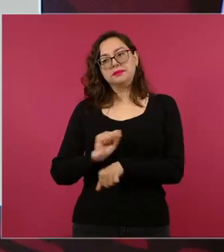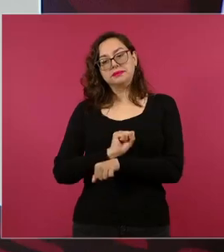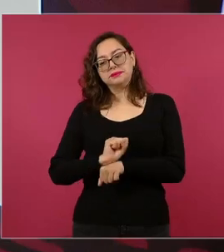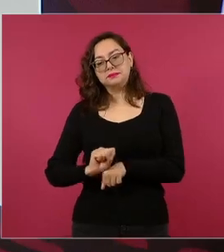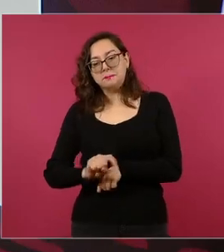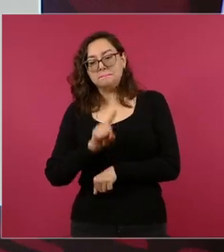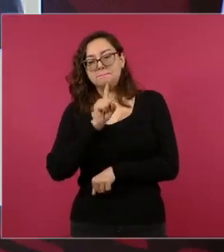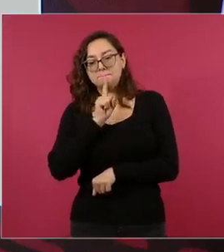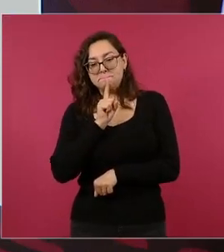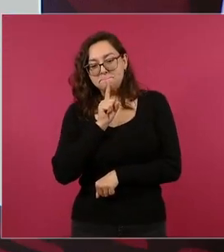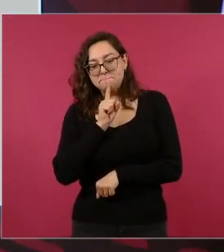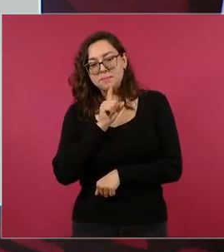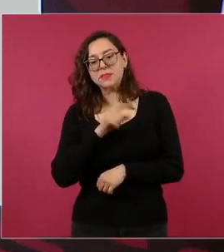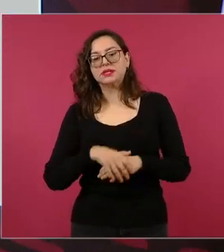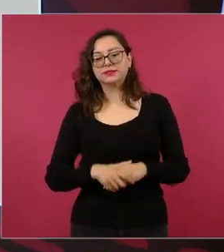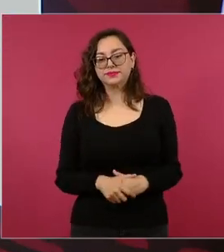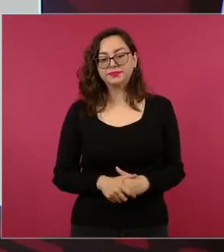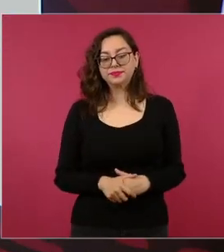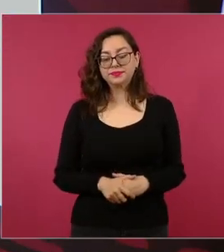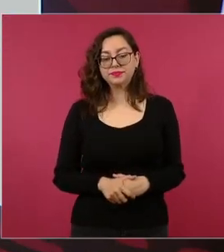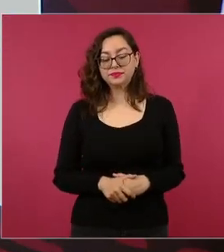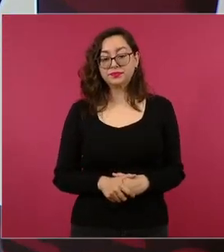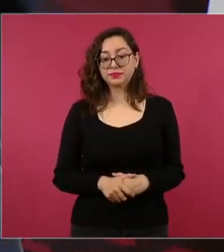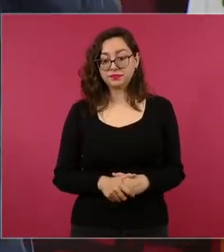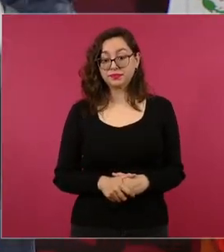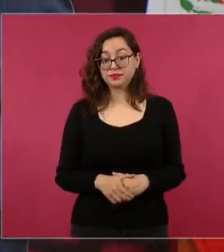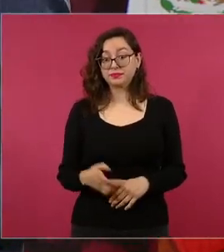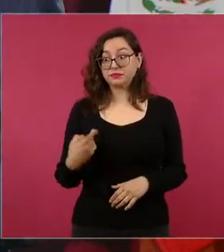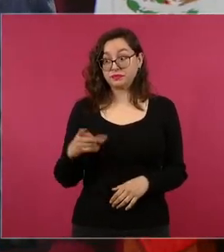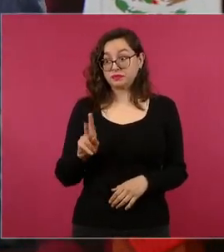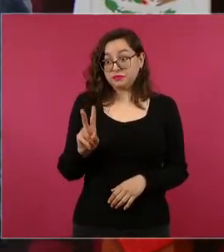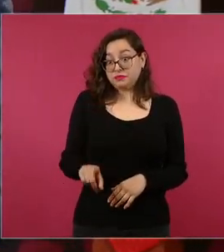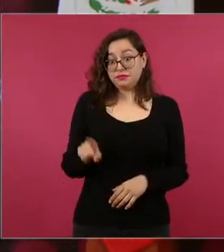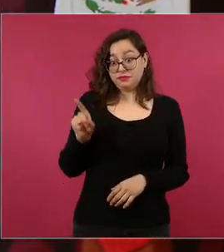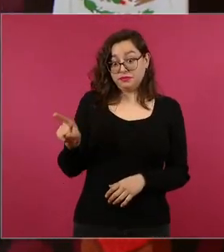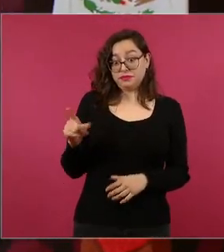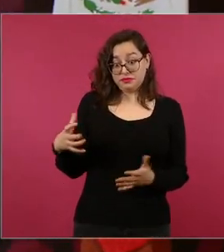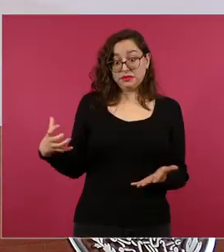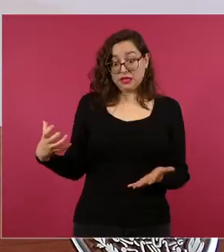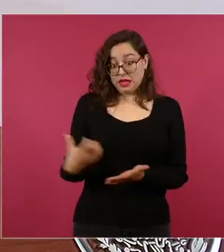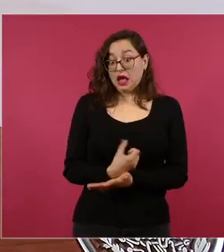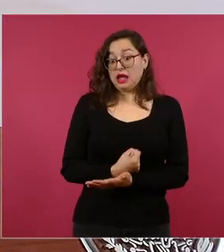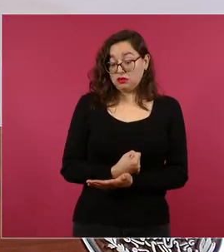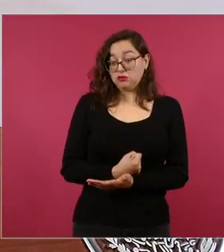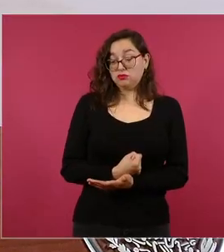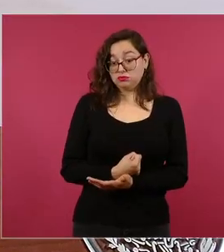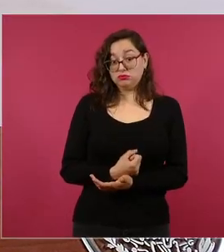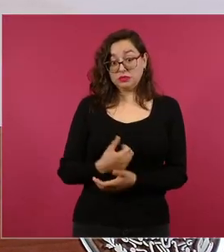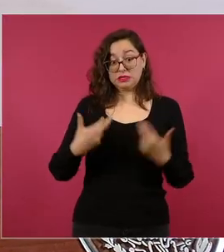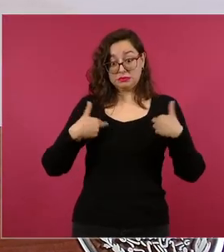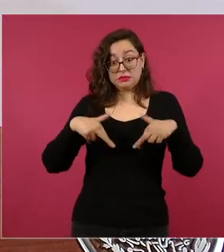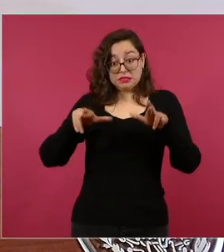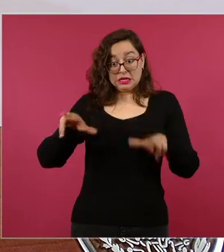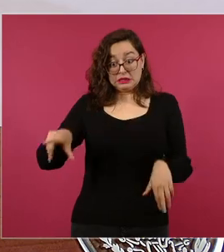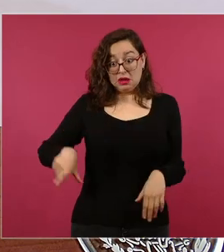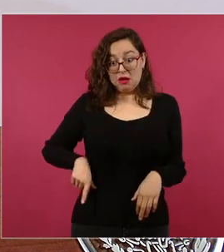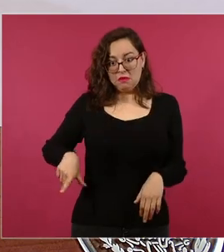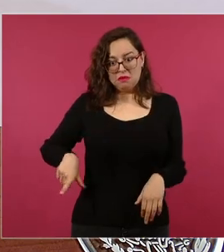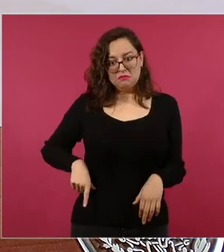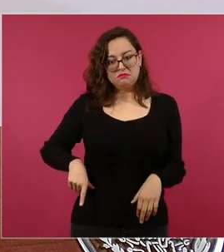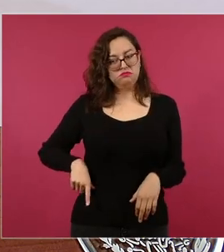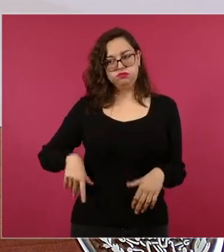Que además triunfó con un margen muy amplio. Nunca